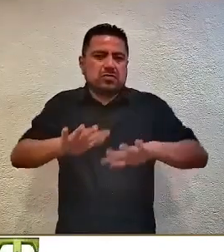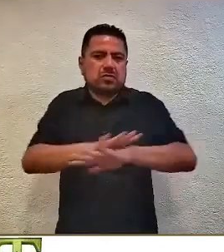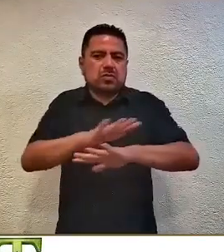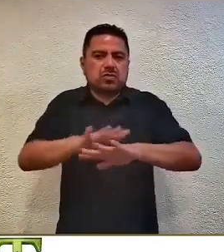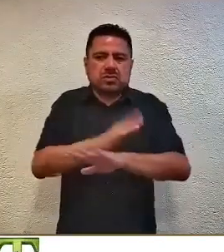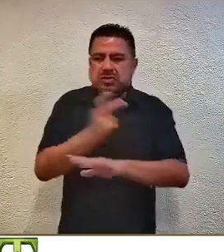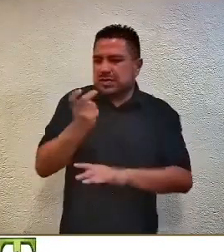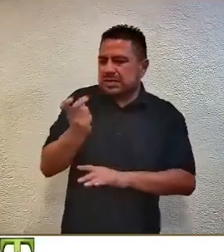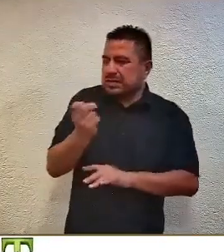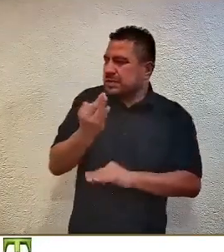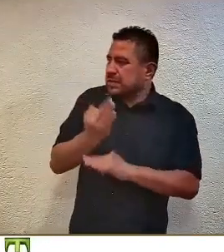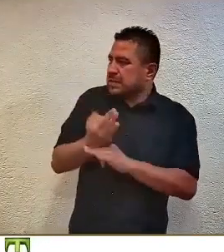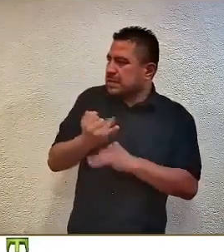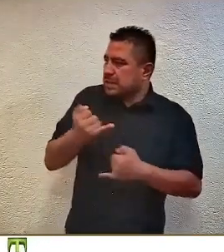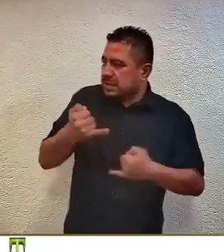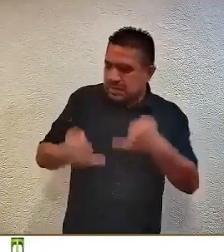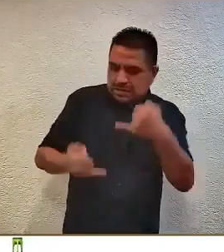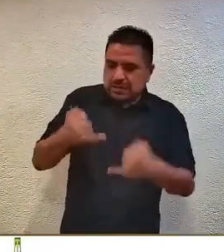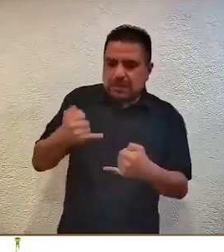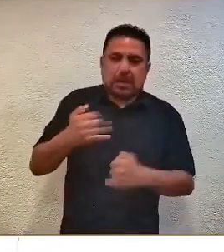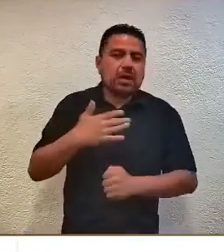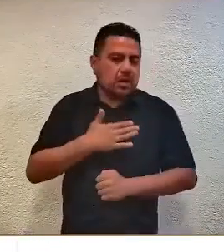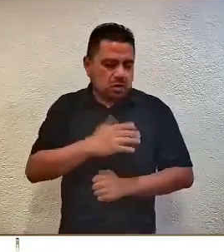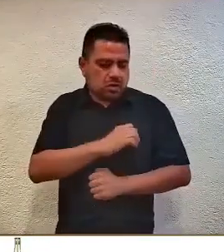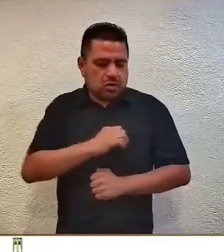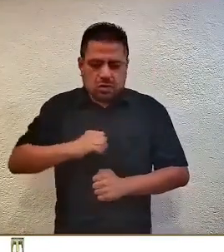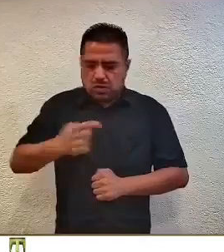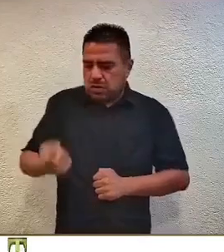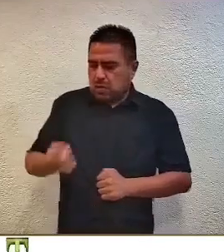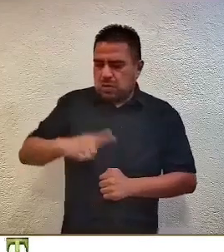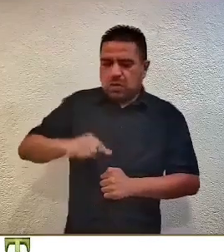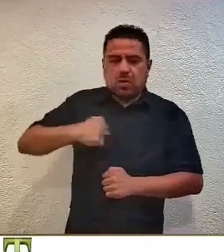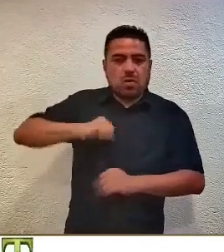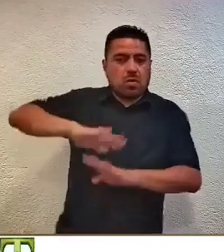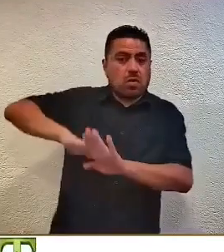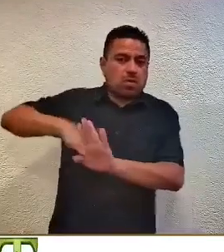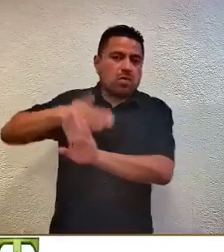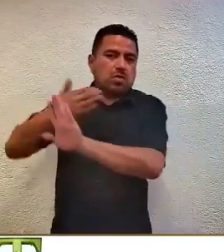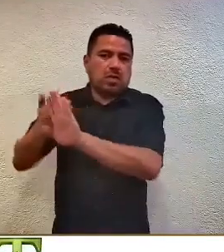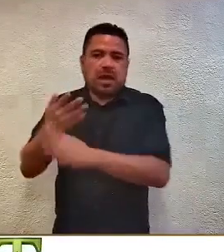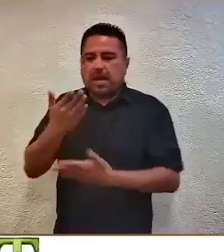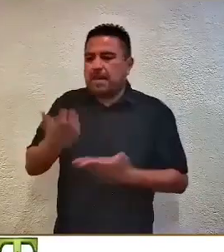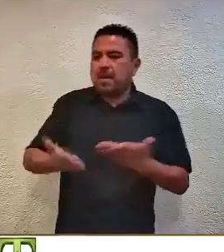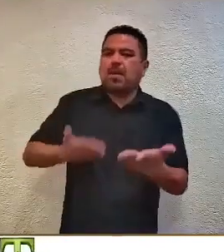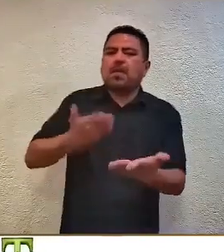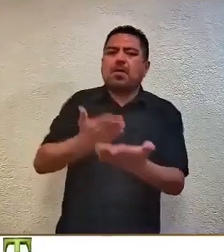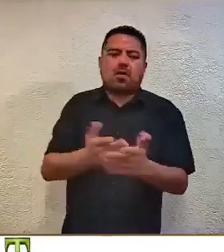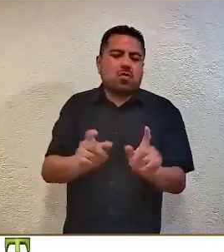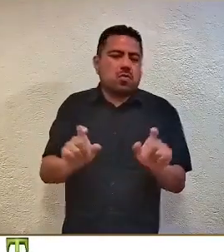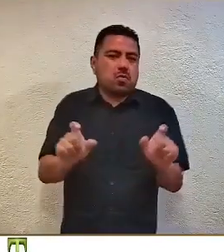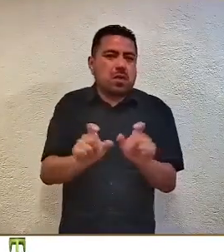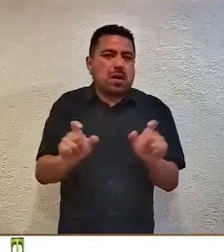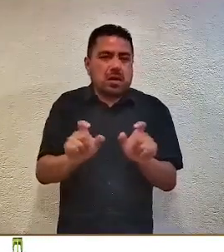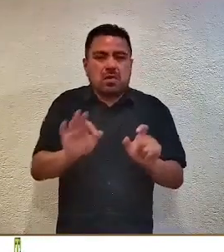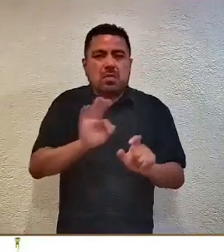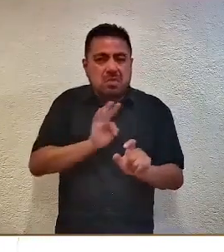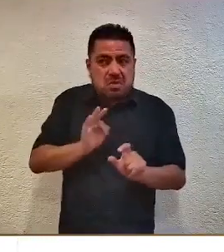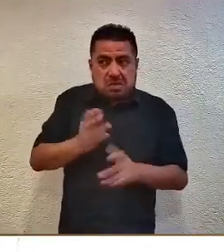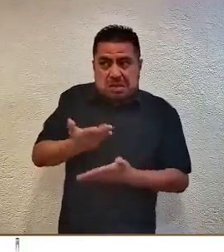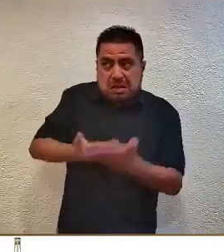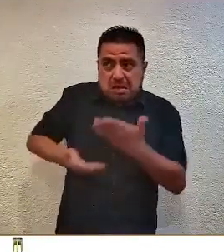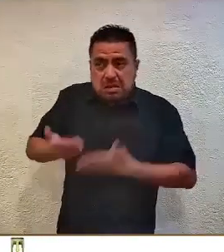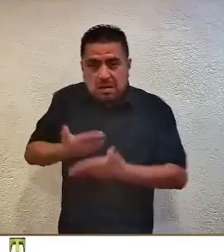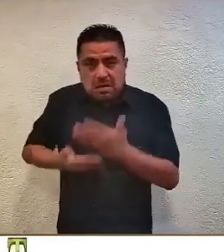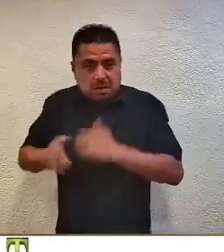este tribunal, lo que me obliga a pronunciarme en contra de la propuesta, aun cuando pudiera compartir